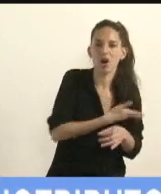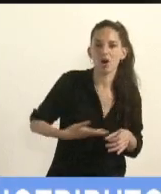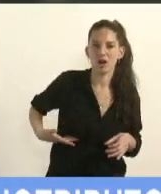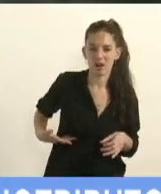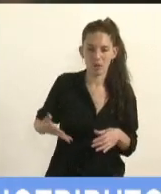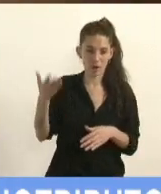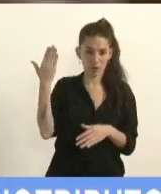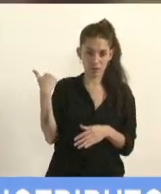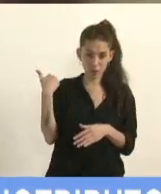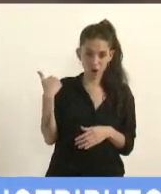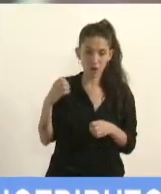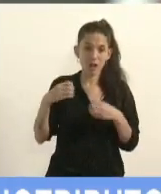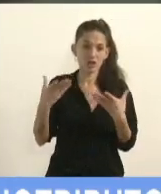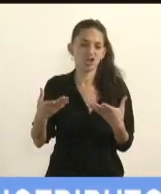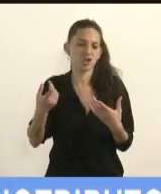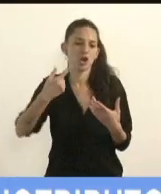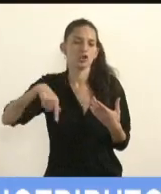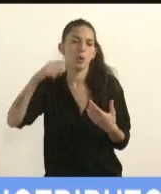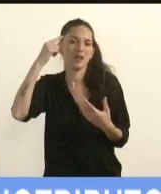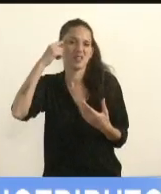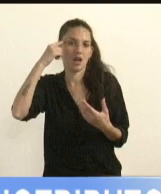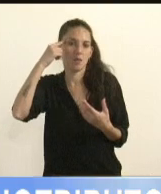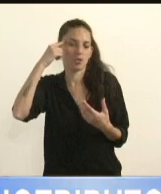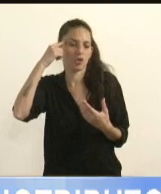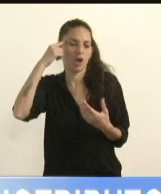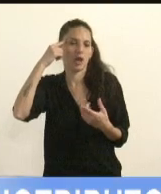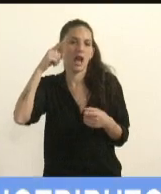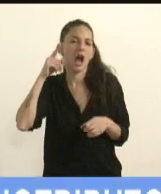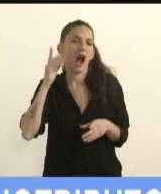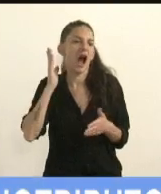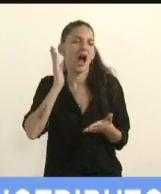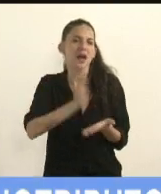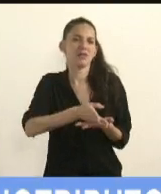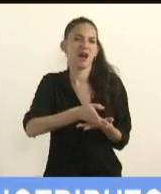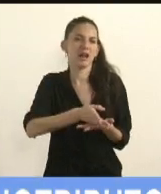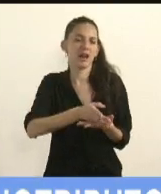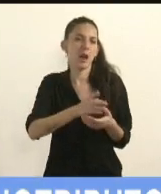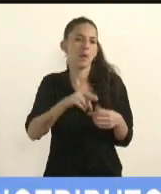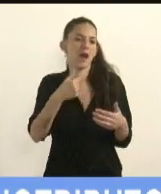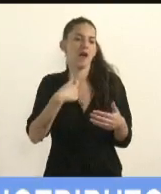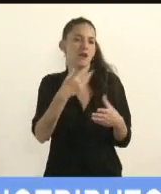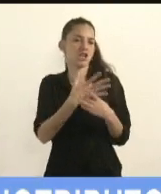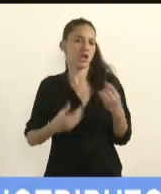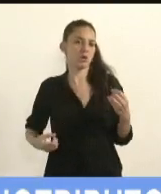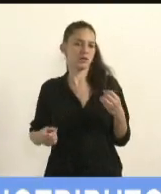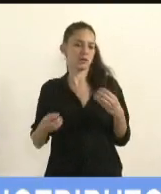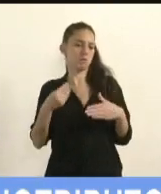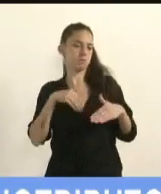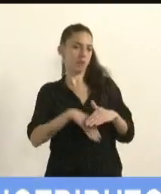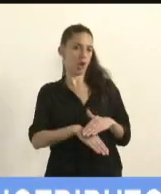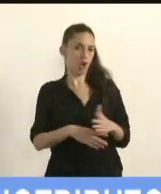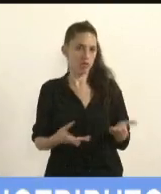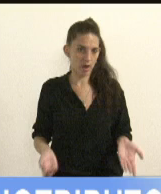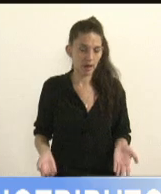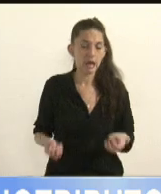interior a atacar para no mostrar nuestras propias falencias. ¿Qué pasa con este gobierno